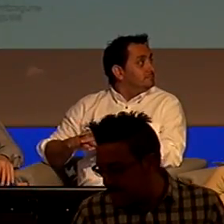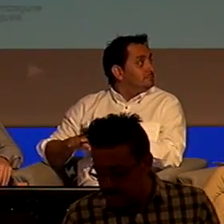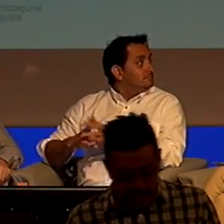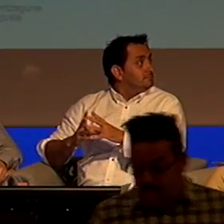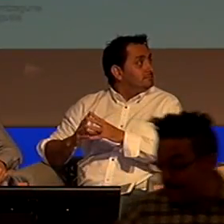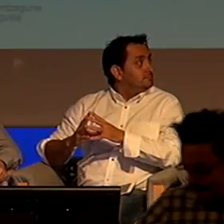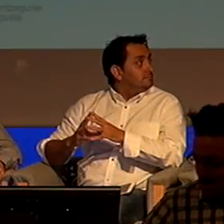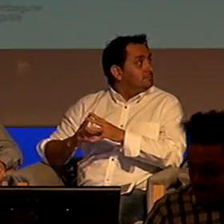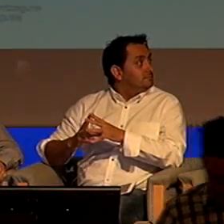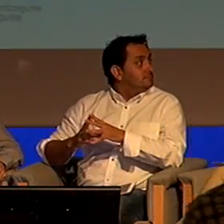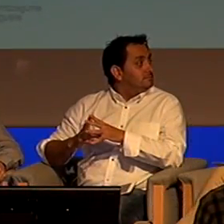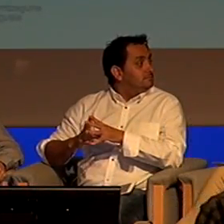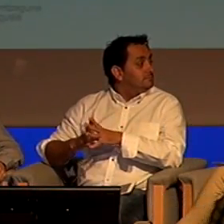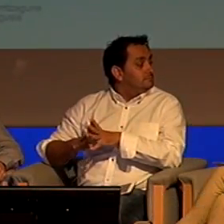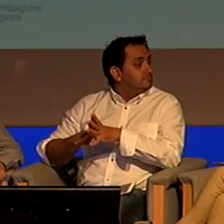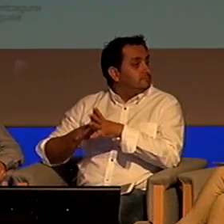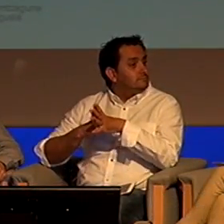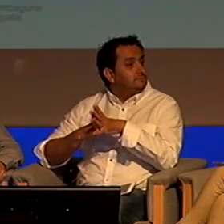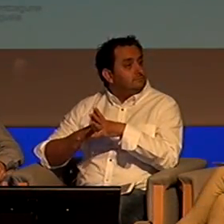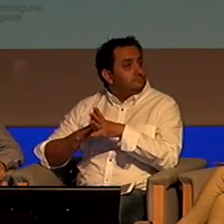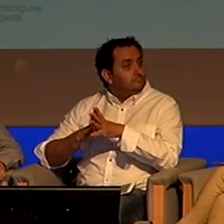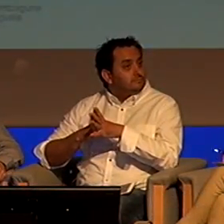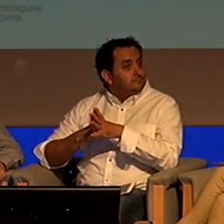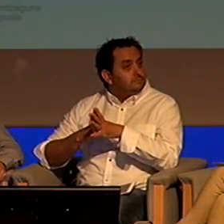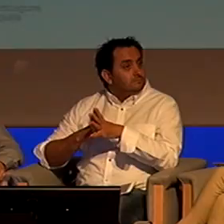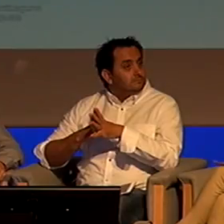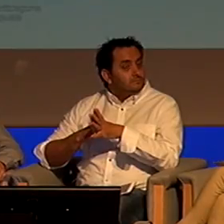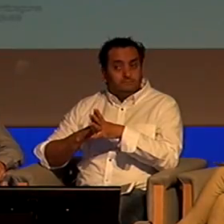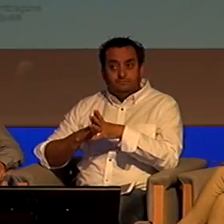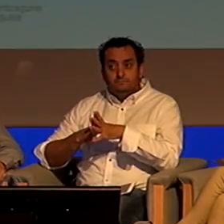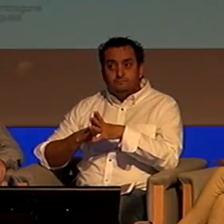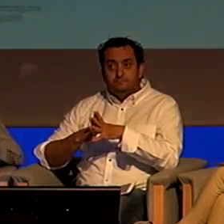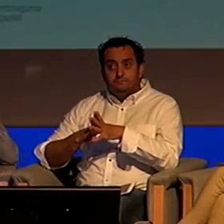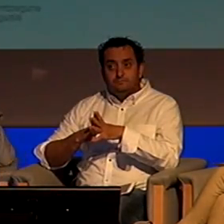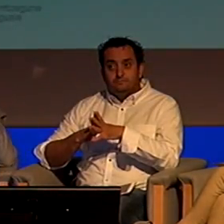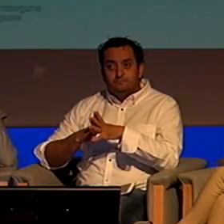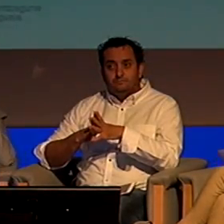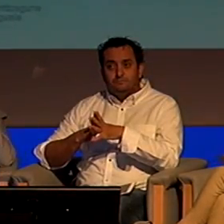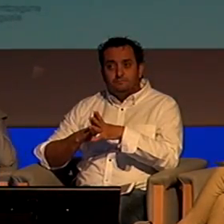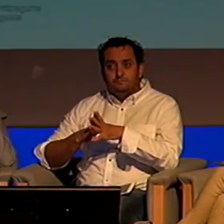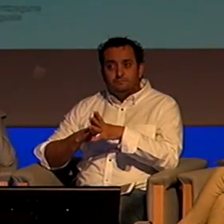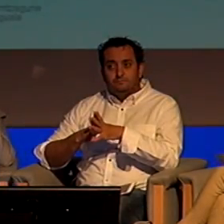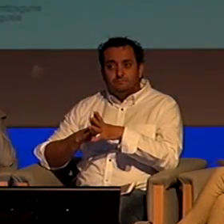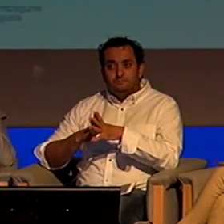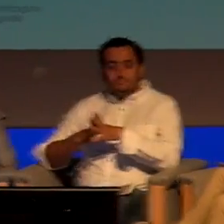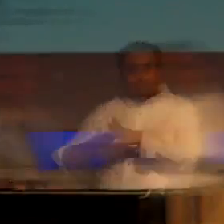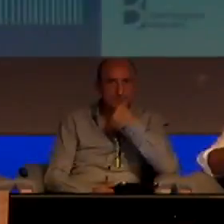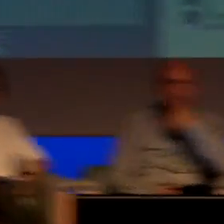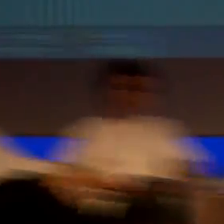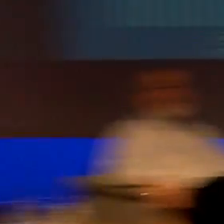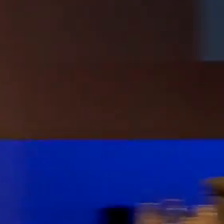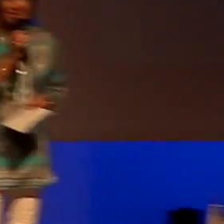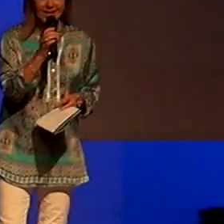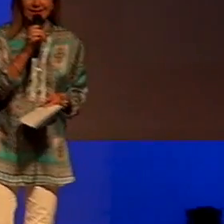berriz ere hemen ikasteko goguekin, entzuteko goguekin. Atzo izan zen plazerra, jende pila